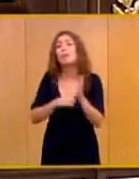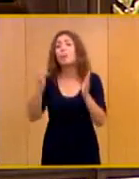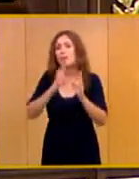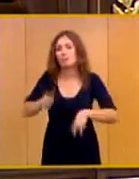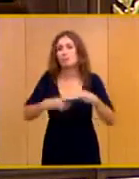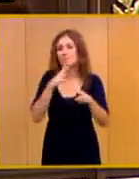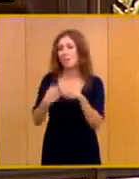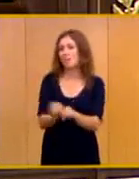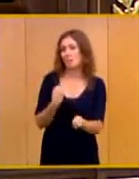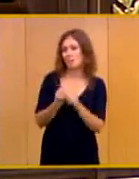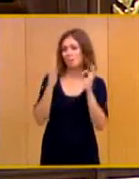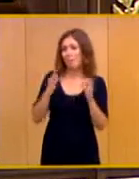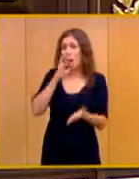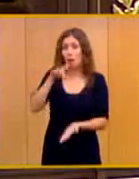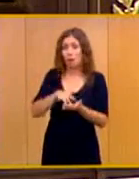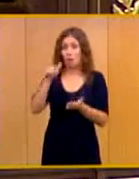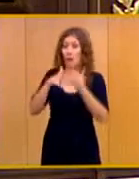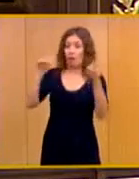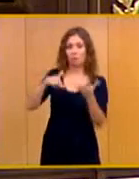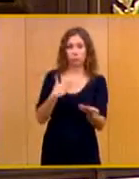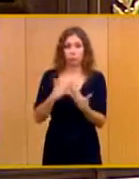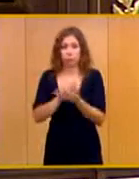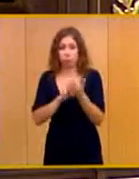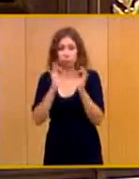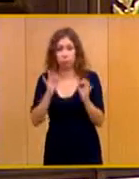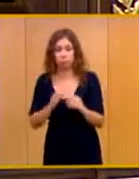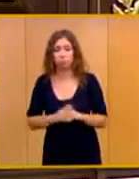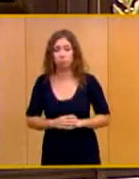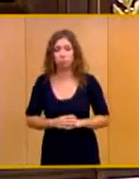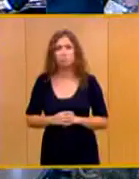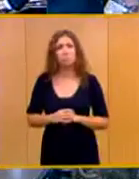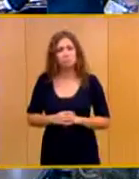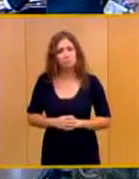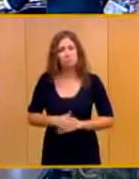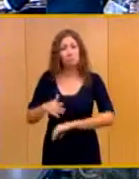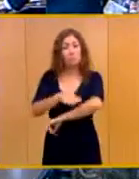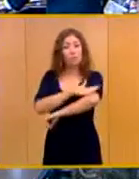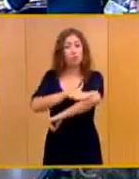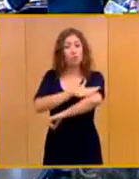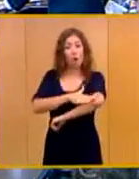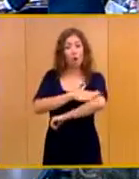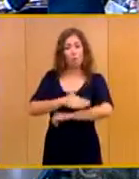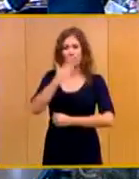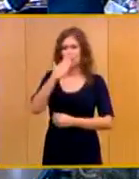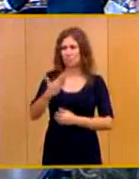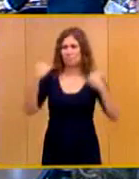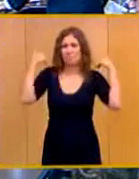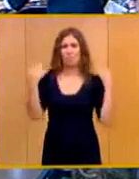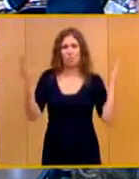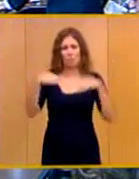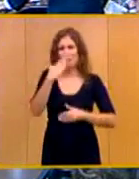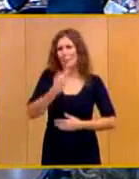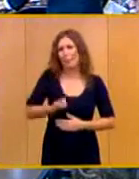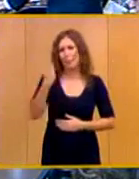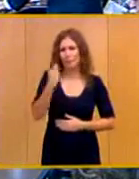que se está debatiendo en esta Cámara. Habría pocos gobernantes irresponsables que